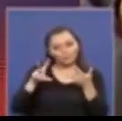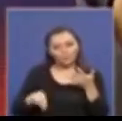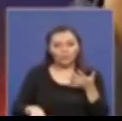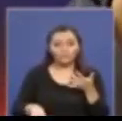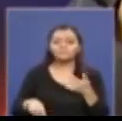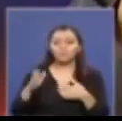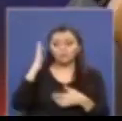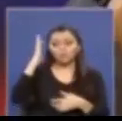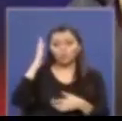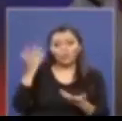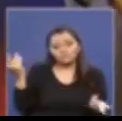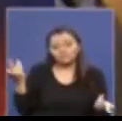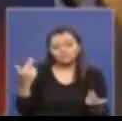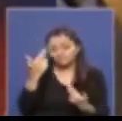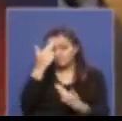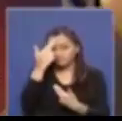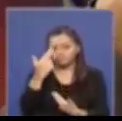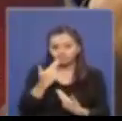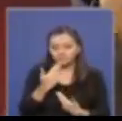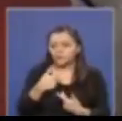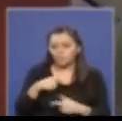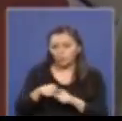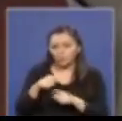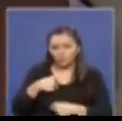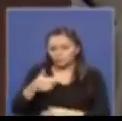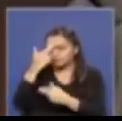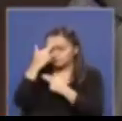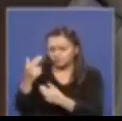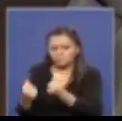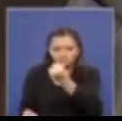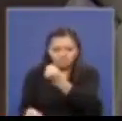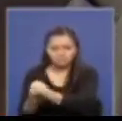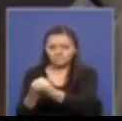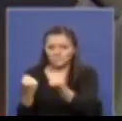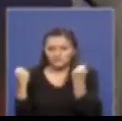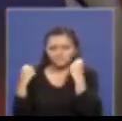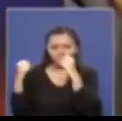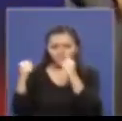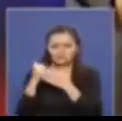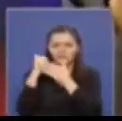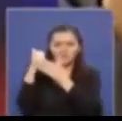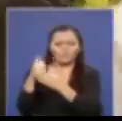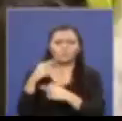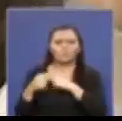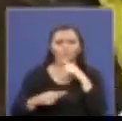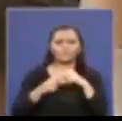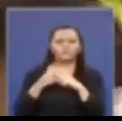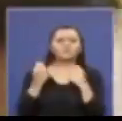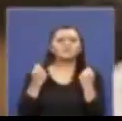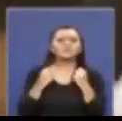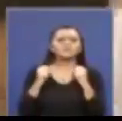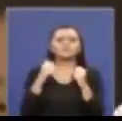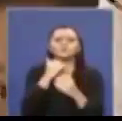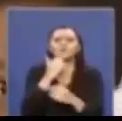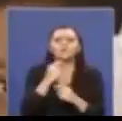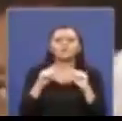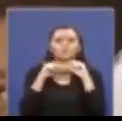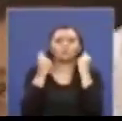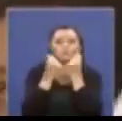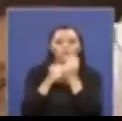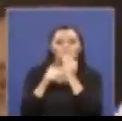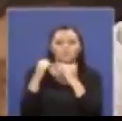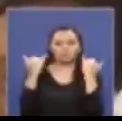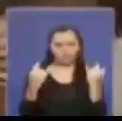todo, damos todos nuestros esfuerzos para acompañar al Carchi en estos momentos difíciles. Parte de ese esfuerzo es el